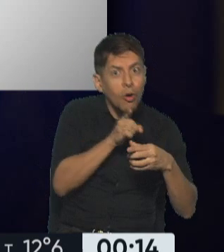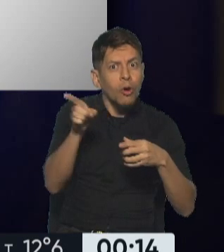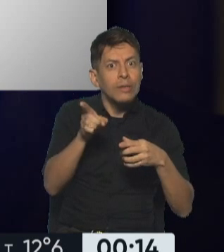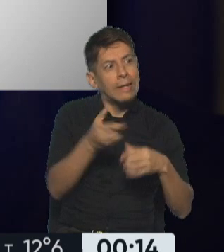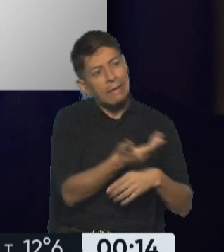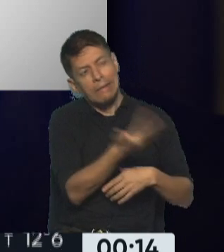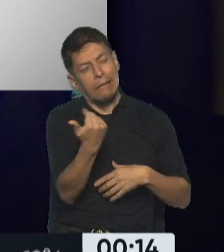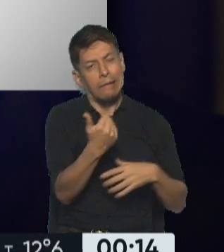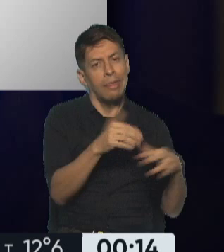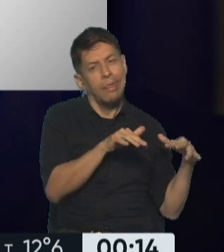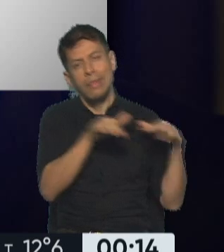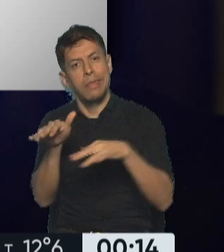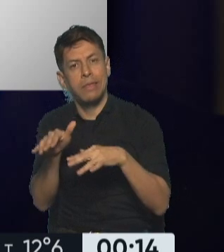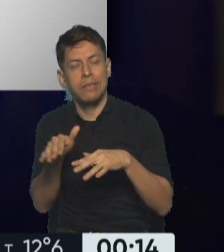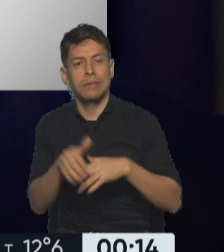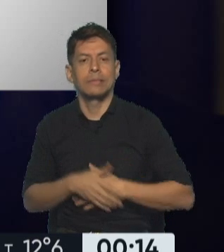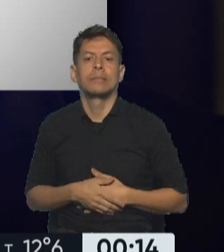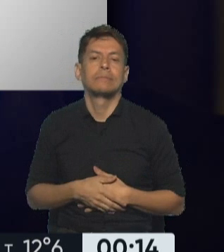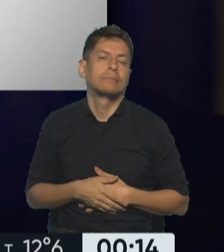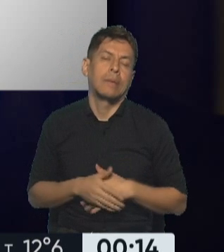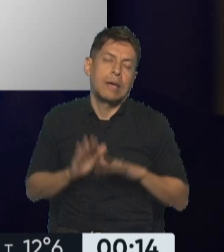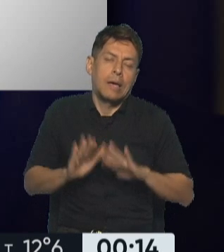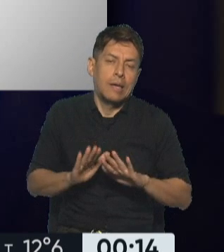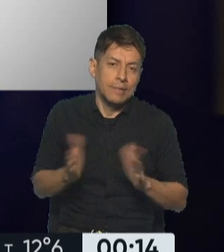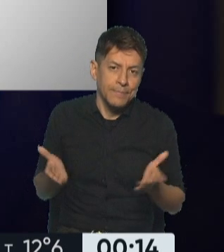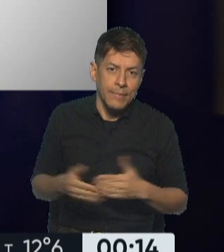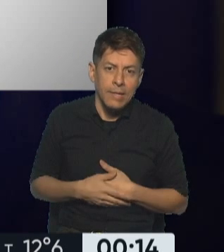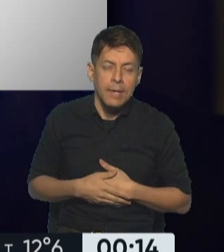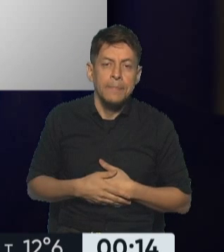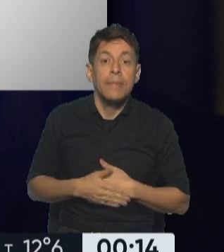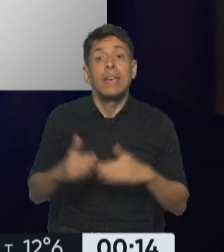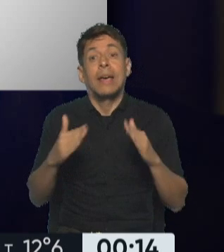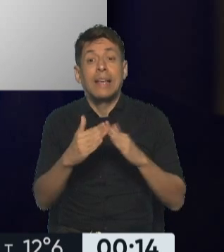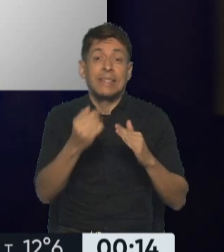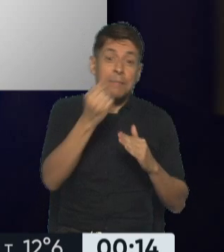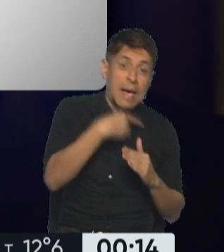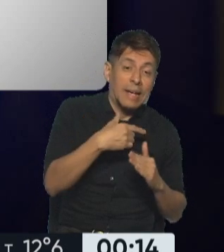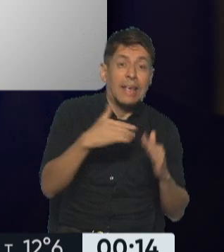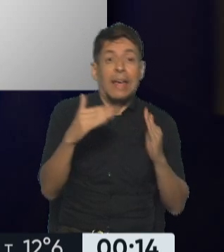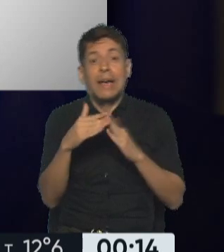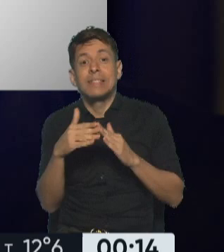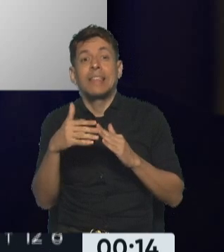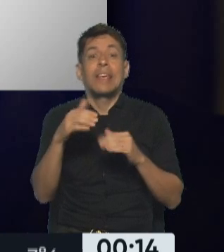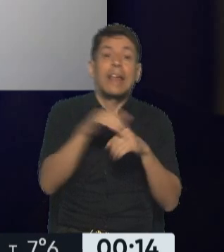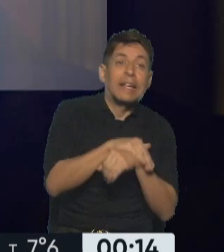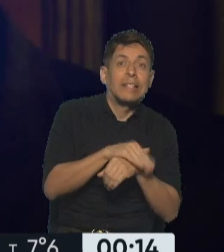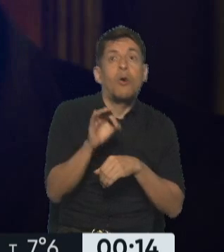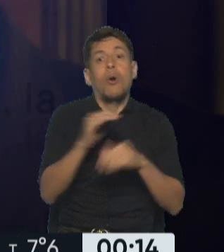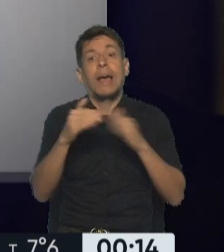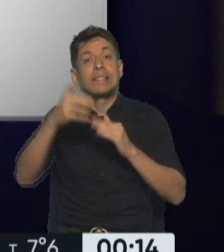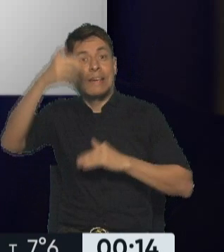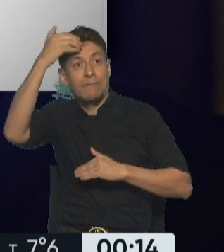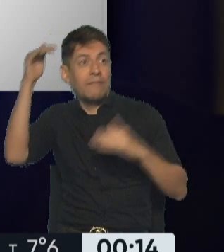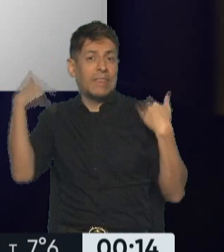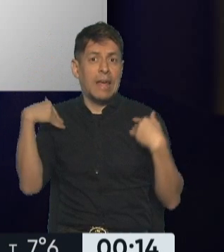acerque hasta ahí y bueno, esto fue lo que terminó sucediendo. Ni a la casa de Macri, ni a la casa de Rodríguez Larreta, ni a la de Bullrich o Vidal, dice Cristina Fernández